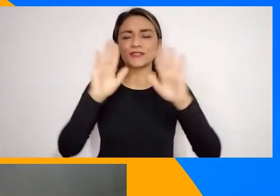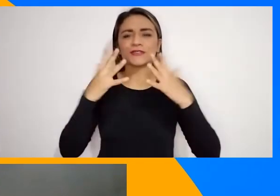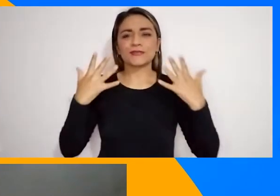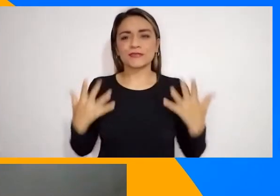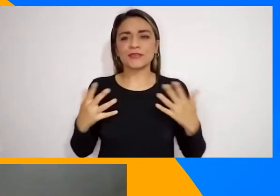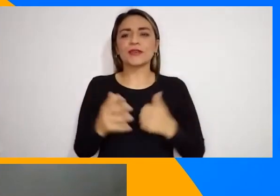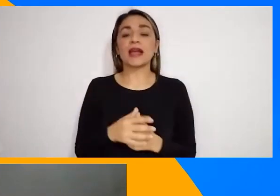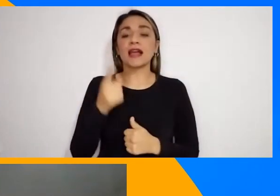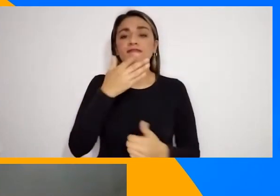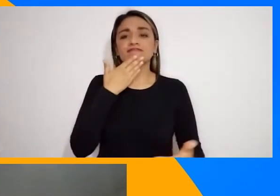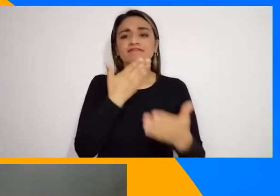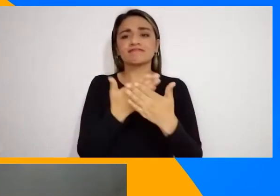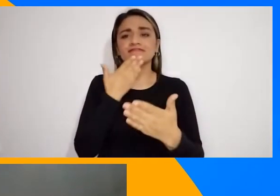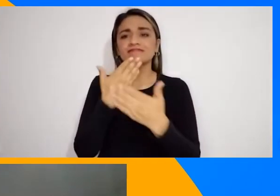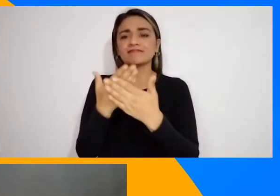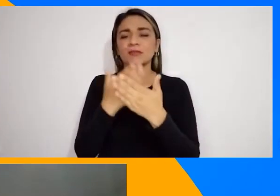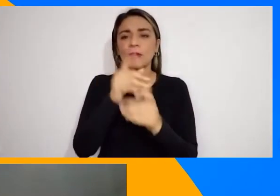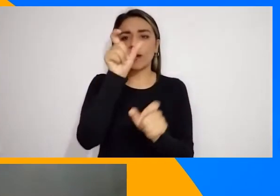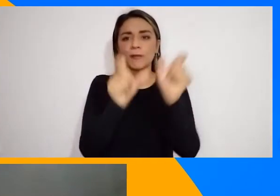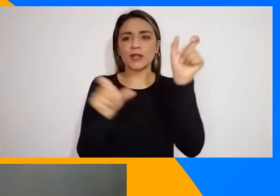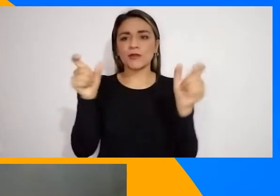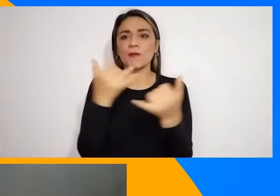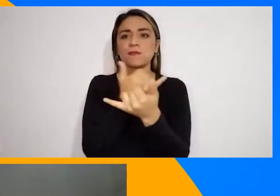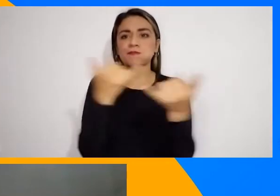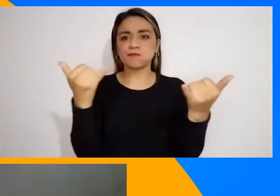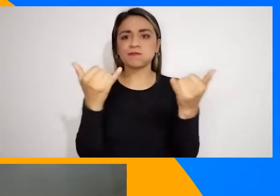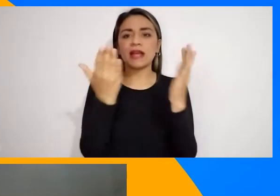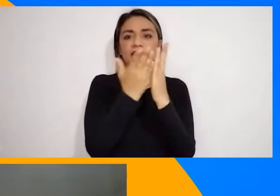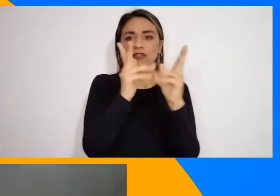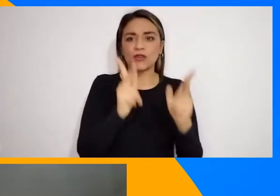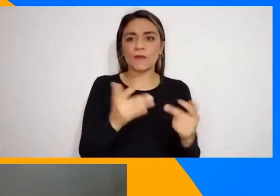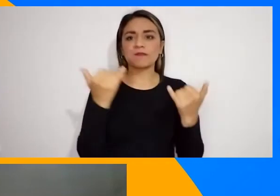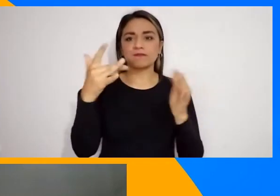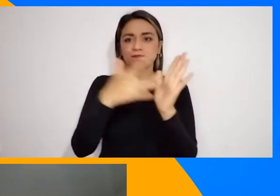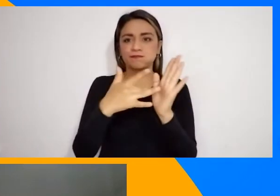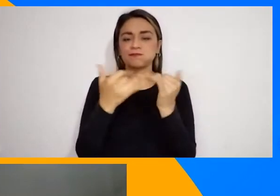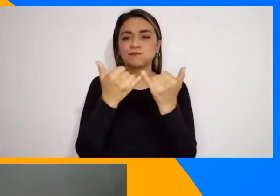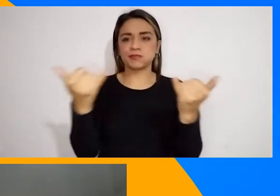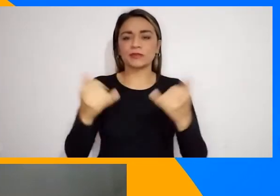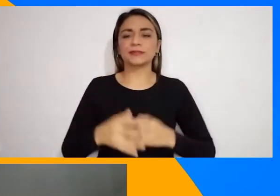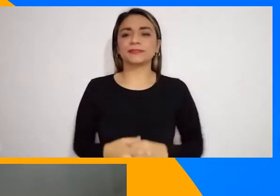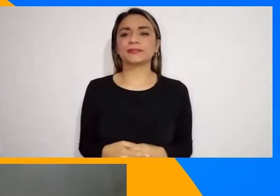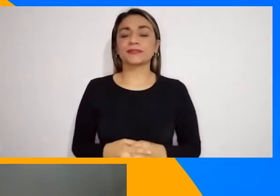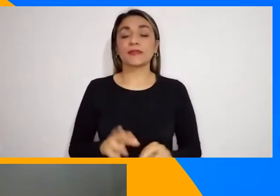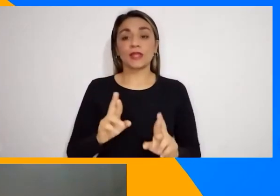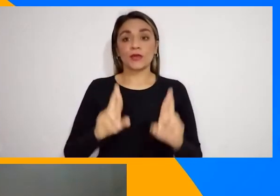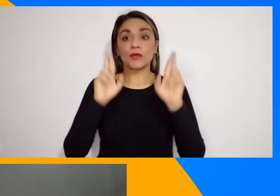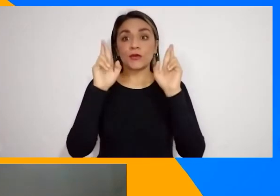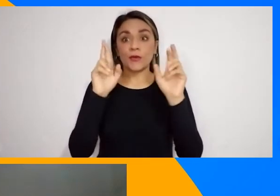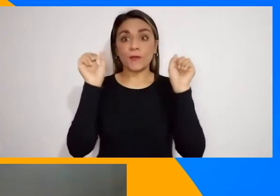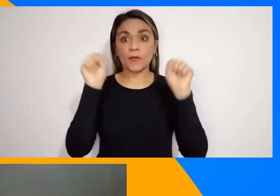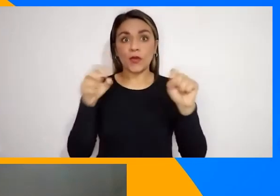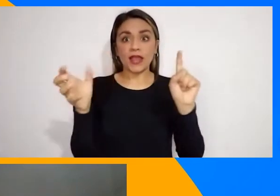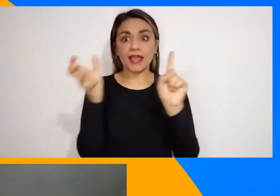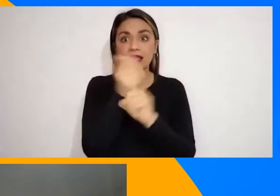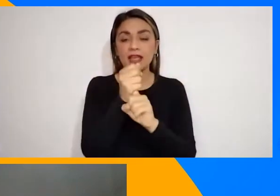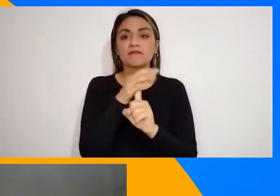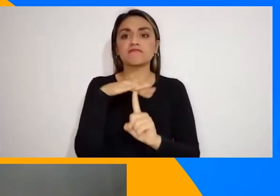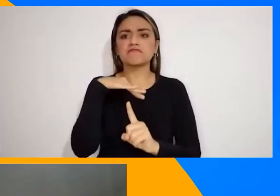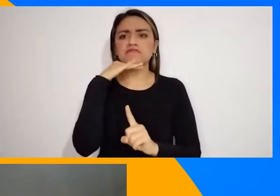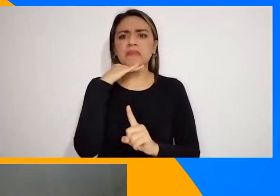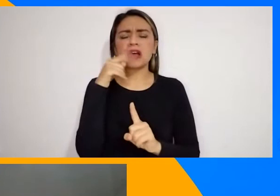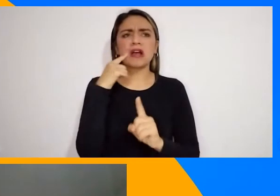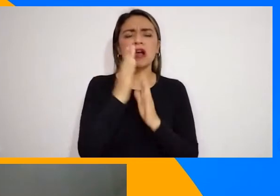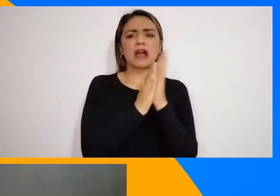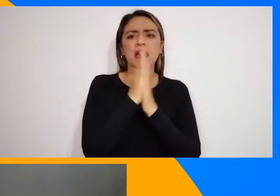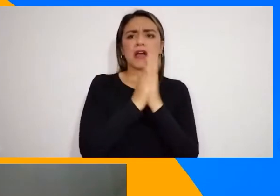también agradecer a todas las personas y estudiantes que están presentes. Espero pues lograr llenar muchas